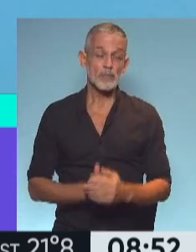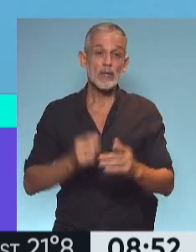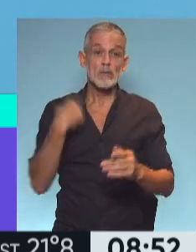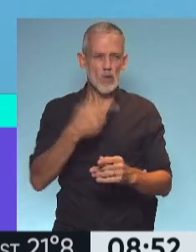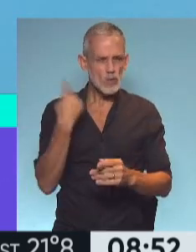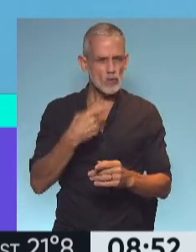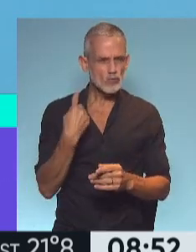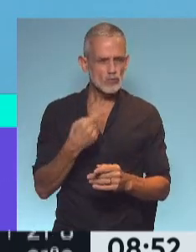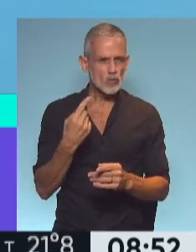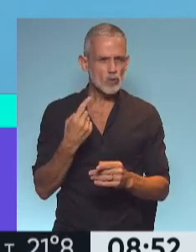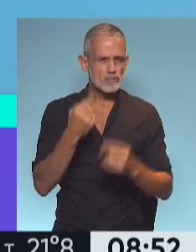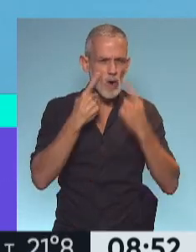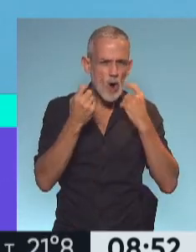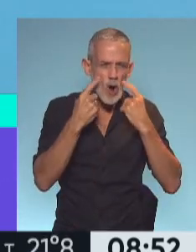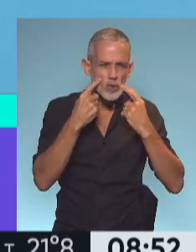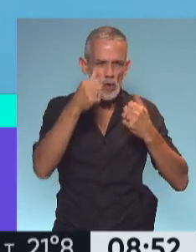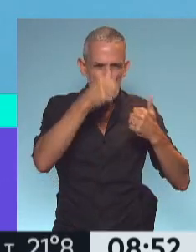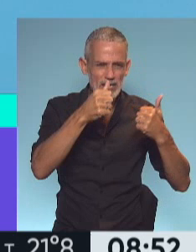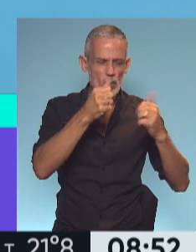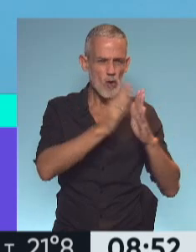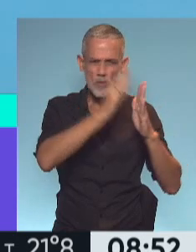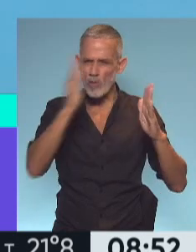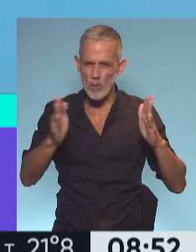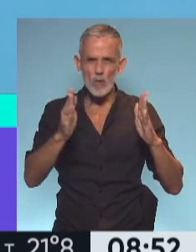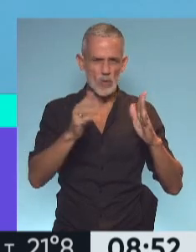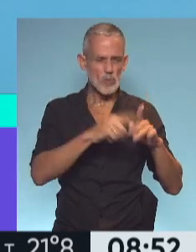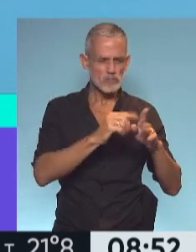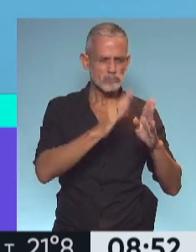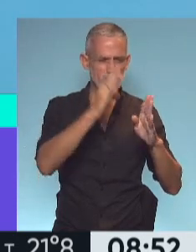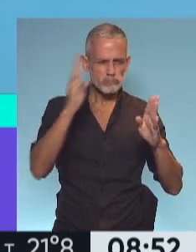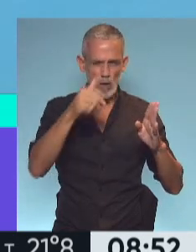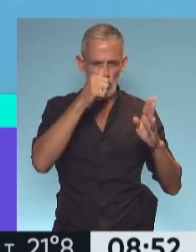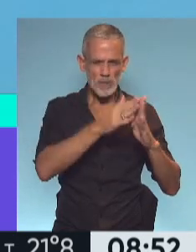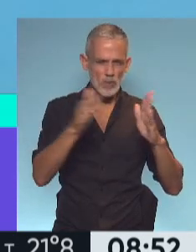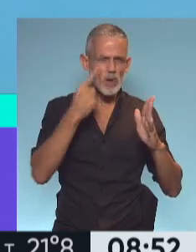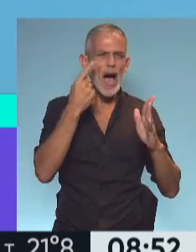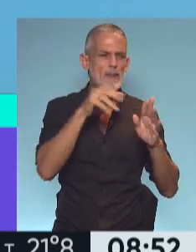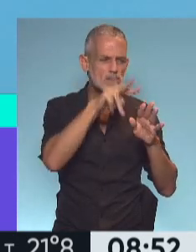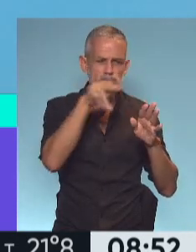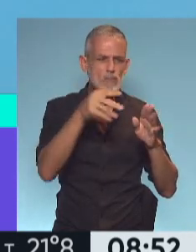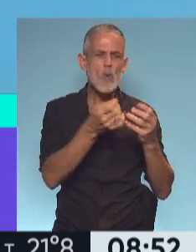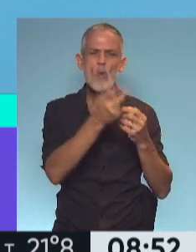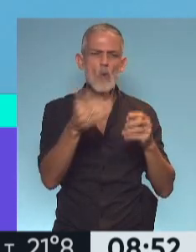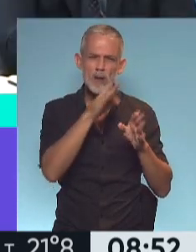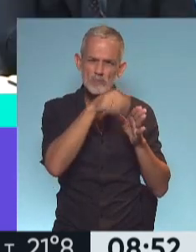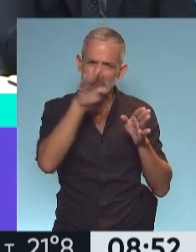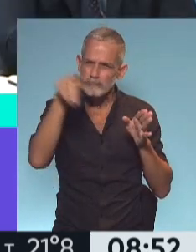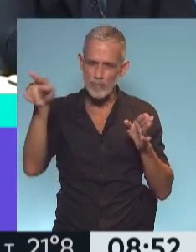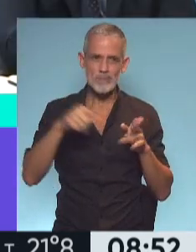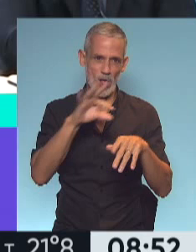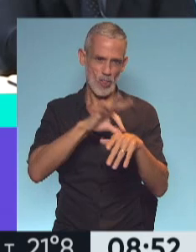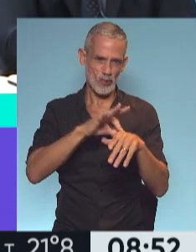Nosotros estamos monitoreando domingo a domingo, periódicamente, pero los indicadores, la doctora Rearte les va a comentar la